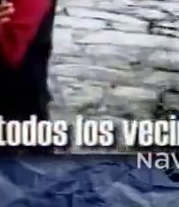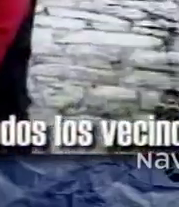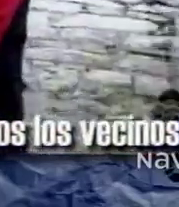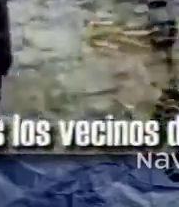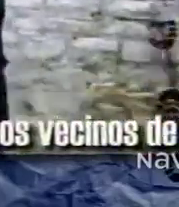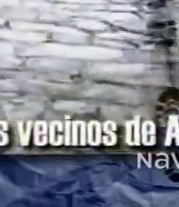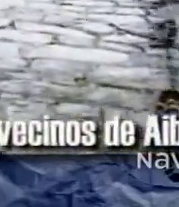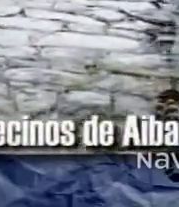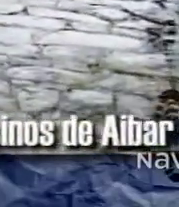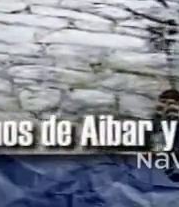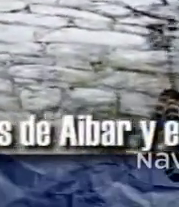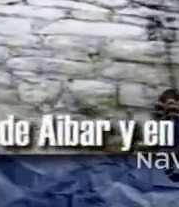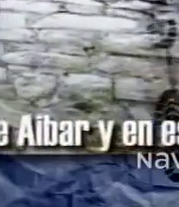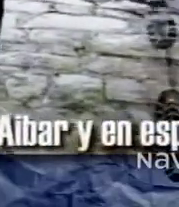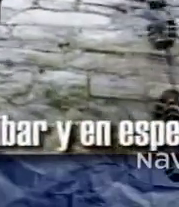¿Qué? Yo me dejo cuidar.